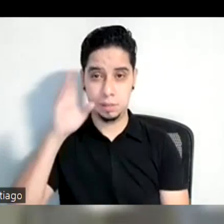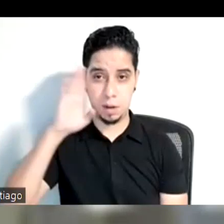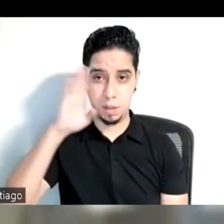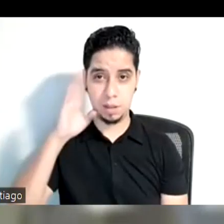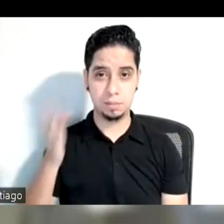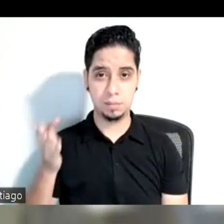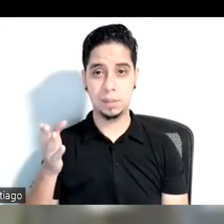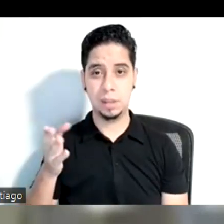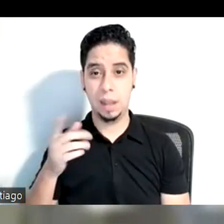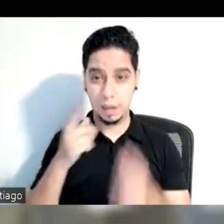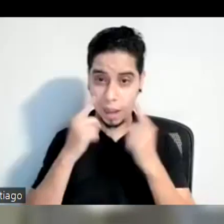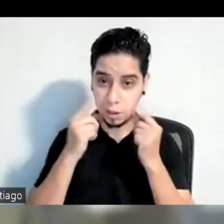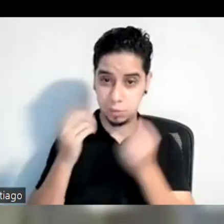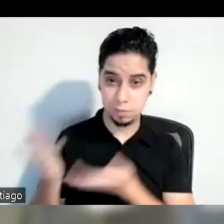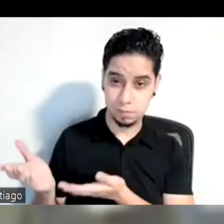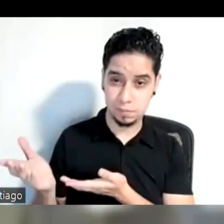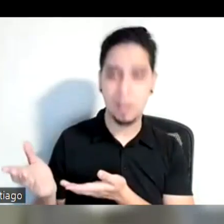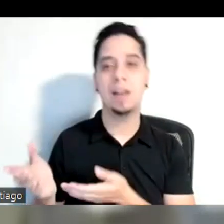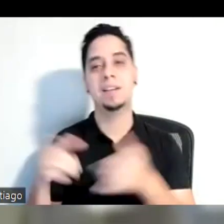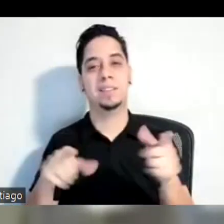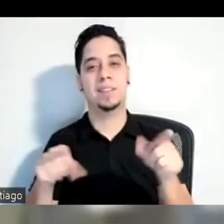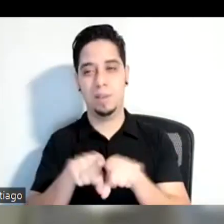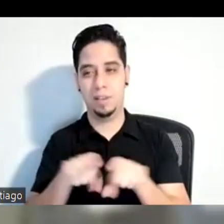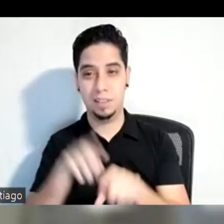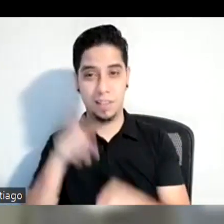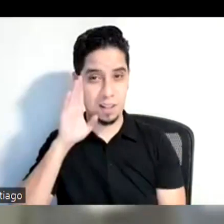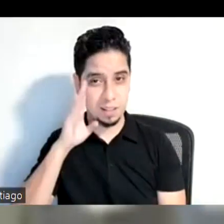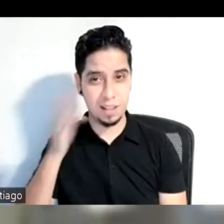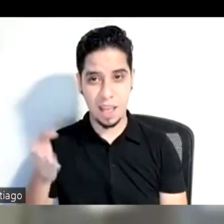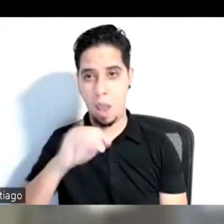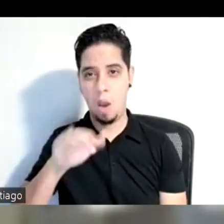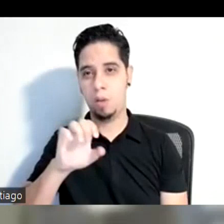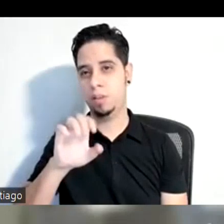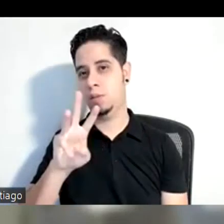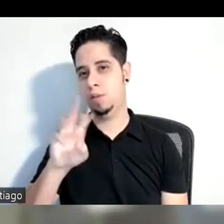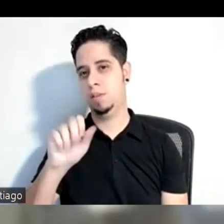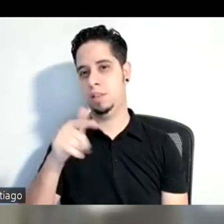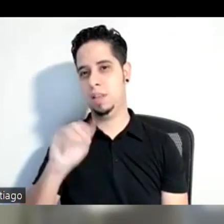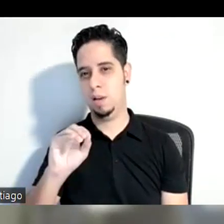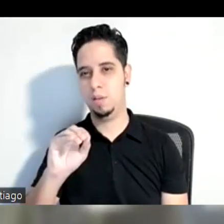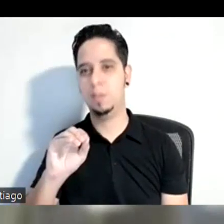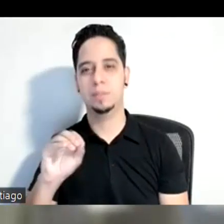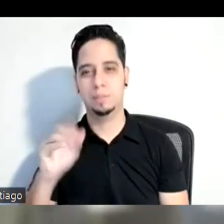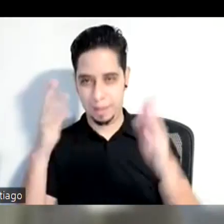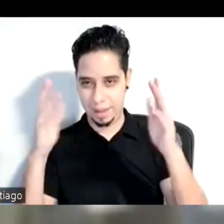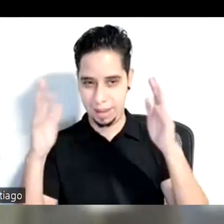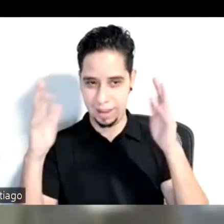aparte del gato, vamos a saludar a José Lo W. Santiago, míralo.